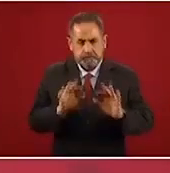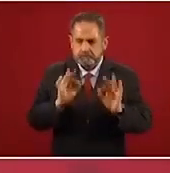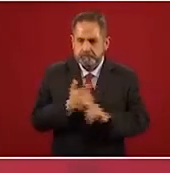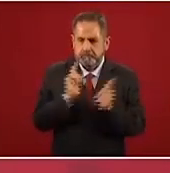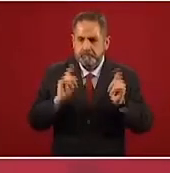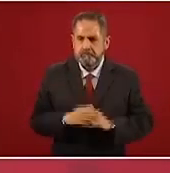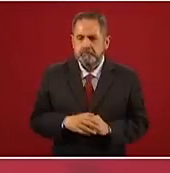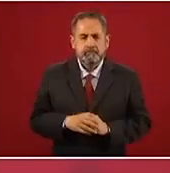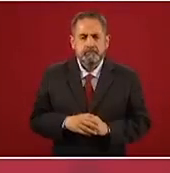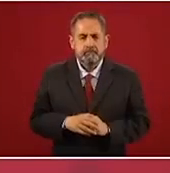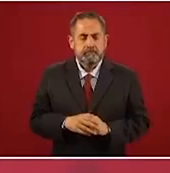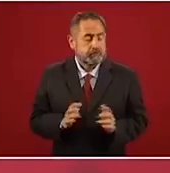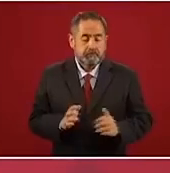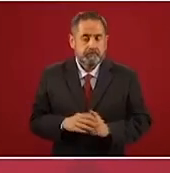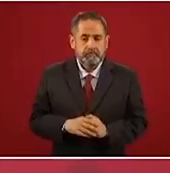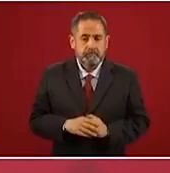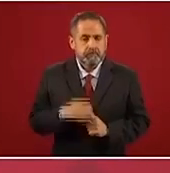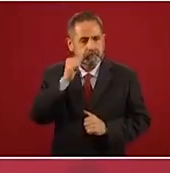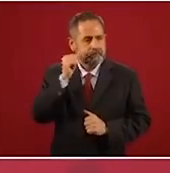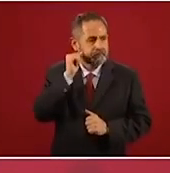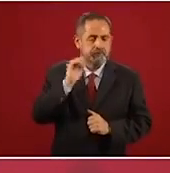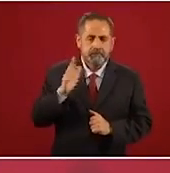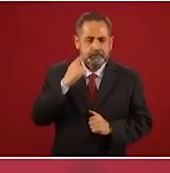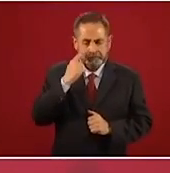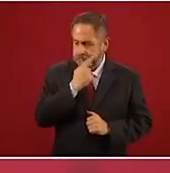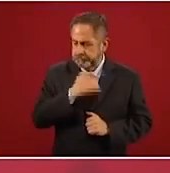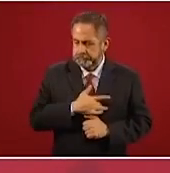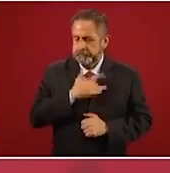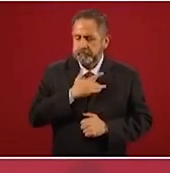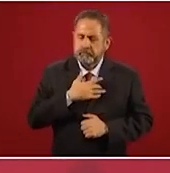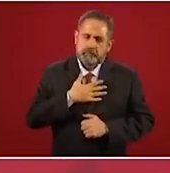por una cuestión humanitaria. ¿Sí?